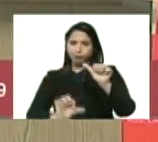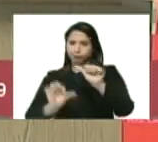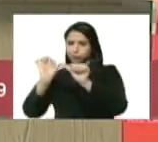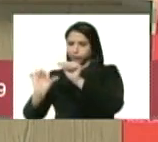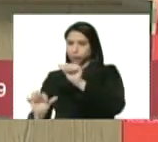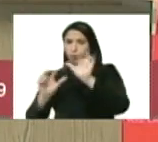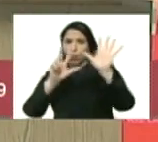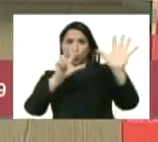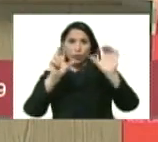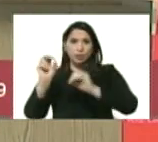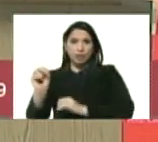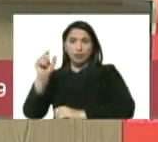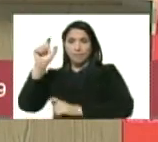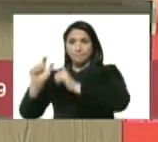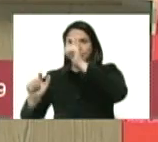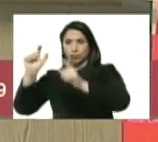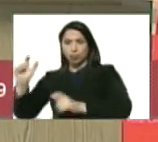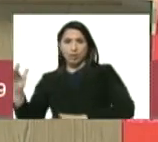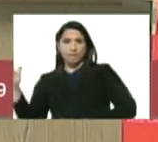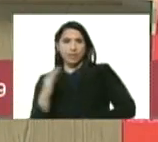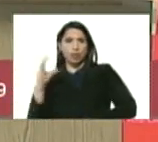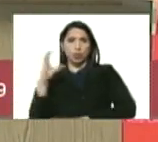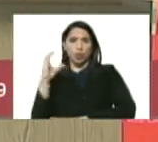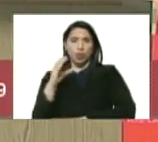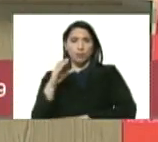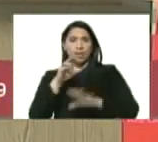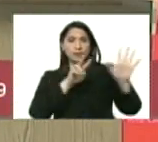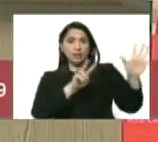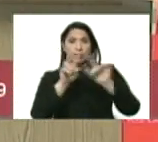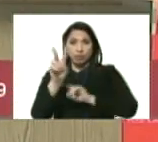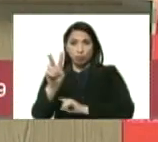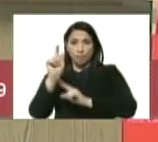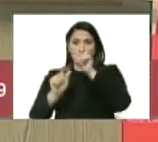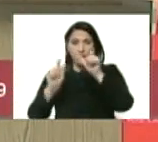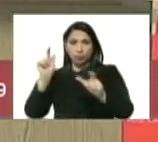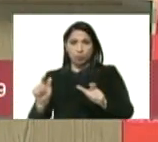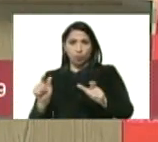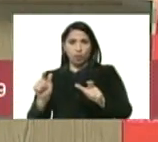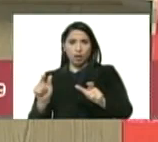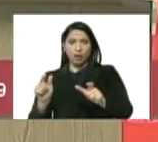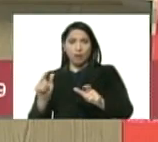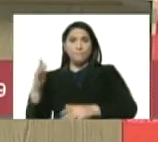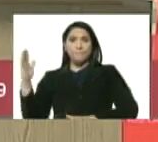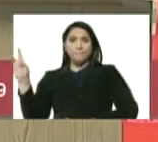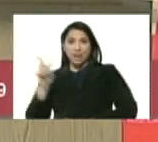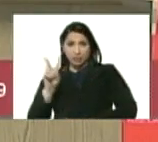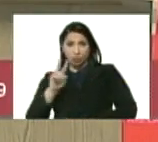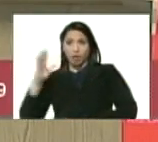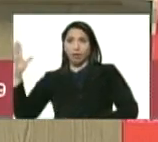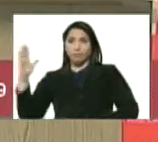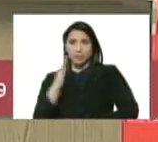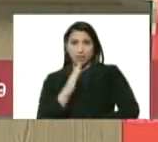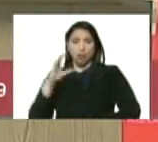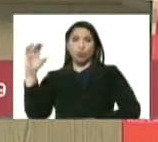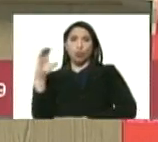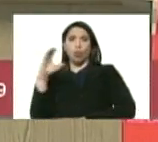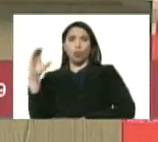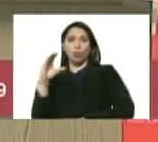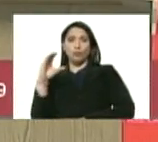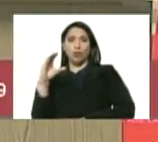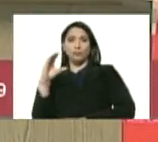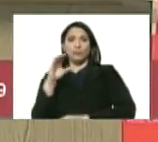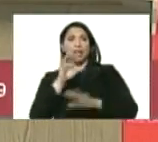80 casos de Colombia. 72 de ellos con nacionales procedentes de Colombia.